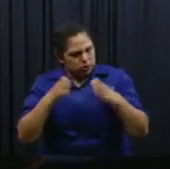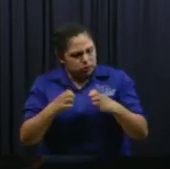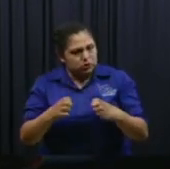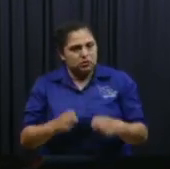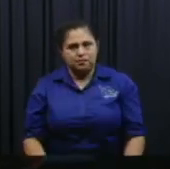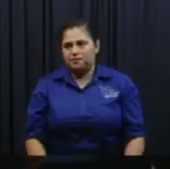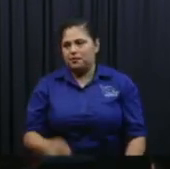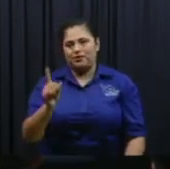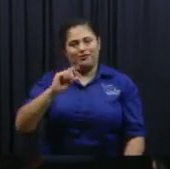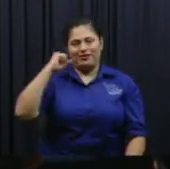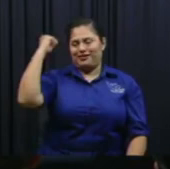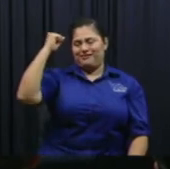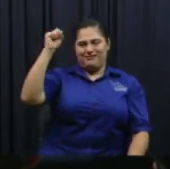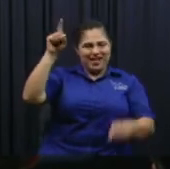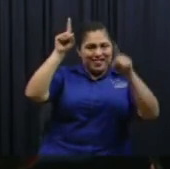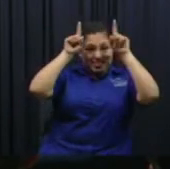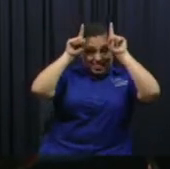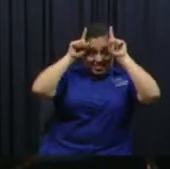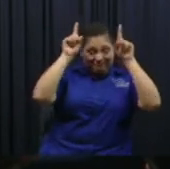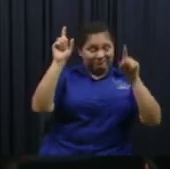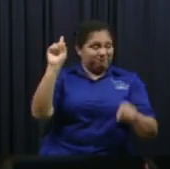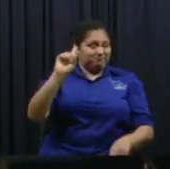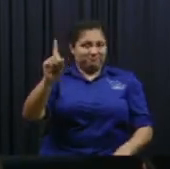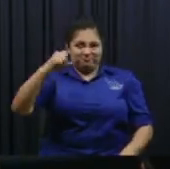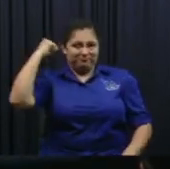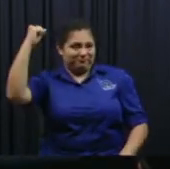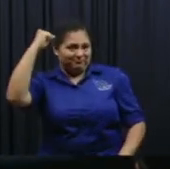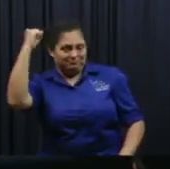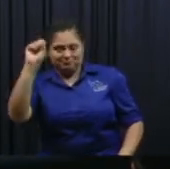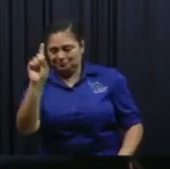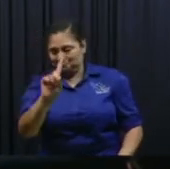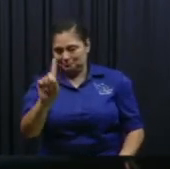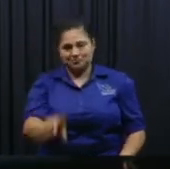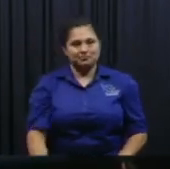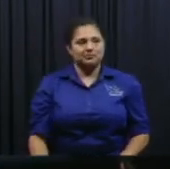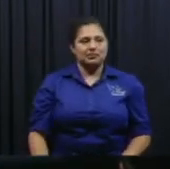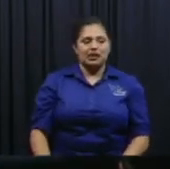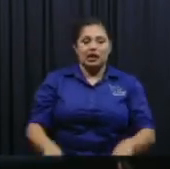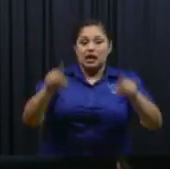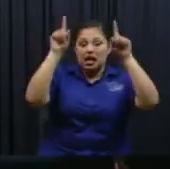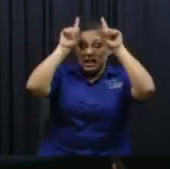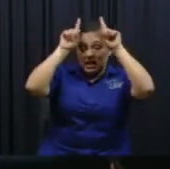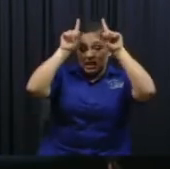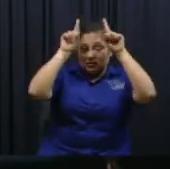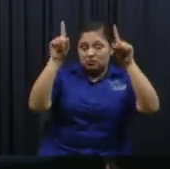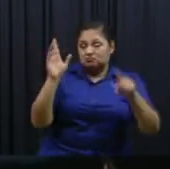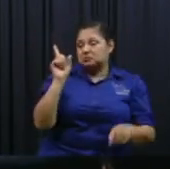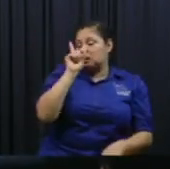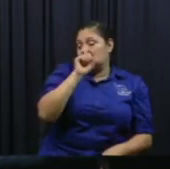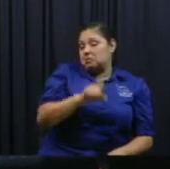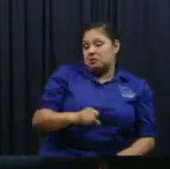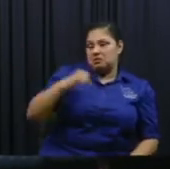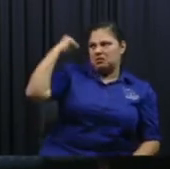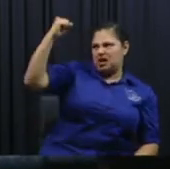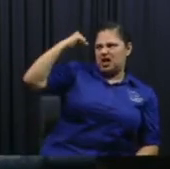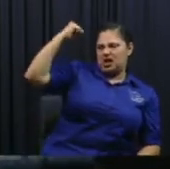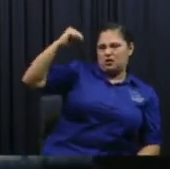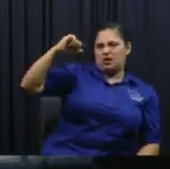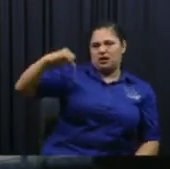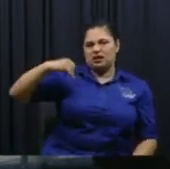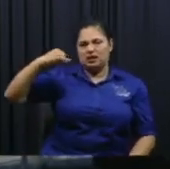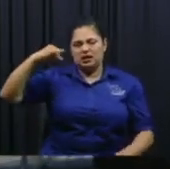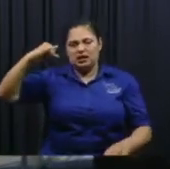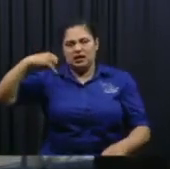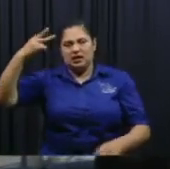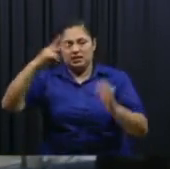no le ganó el no le ganó a Job y el tampoco le ganó a Jesucristo Jesucristo